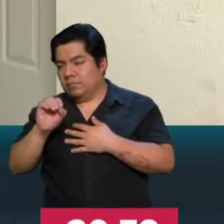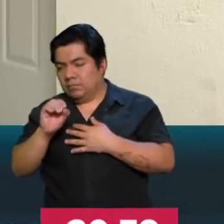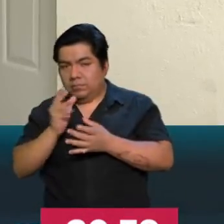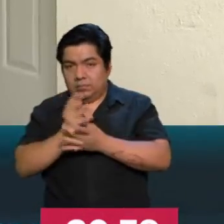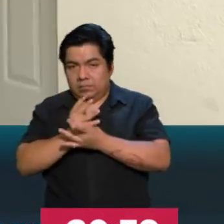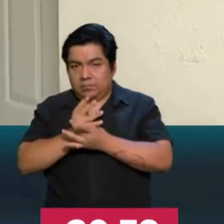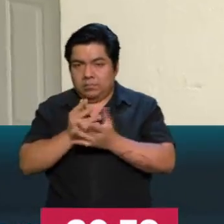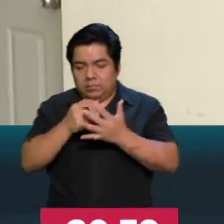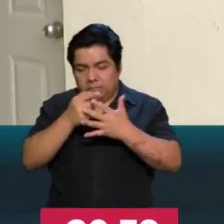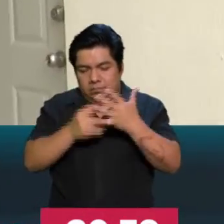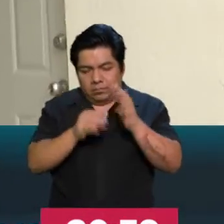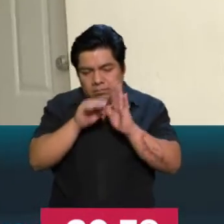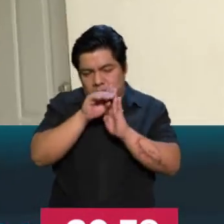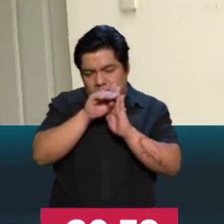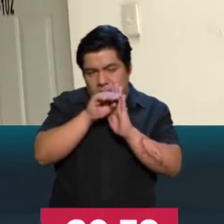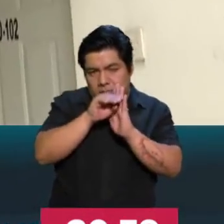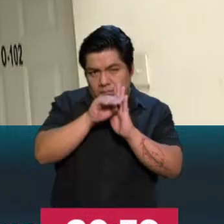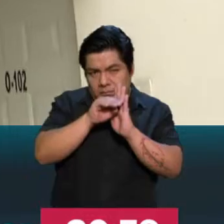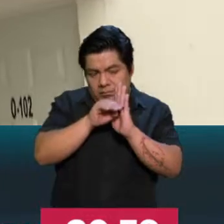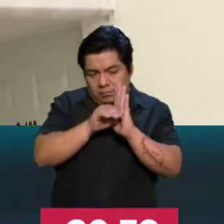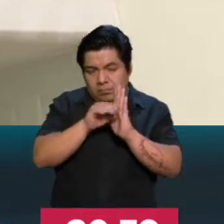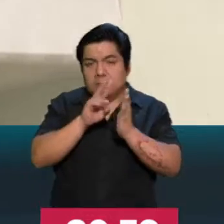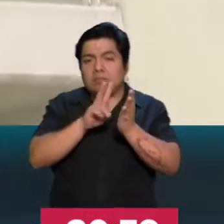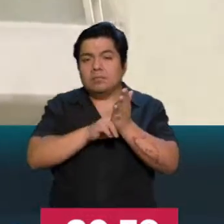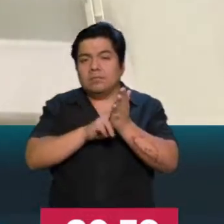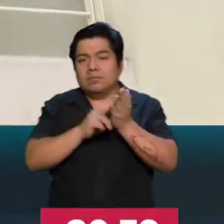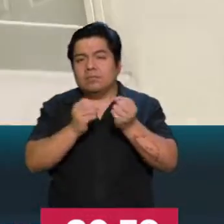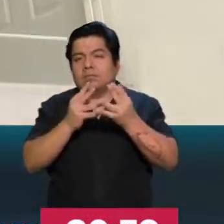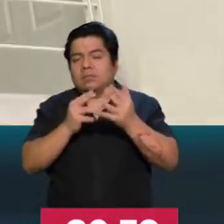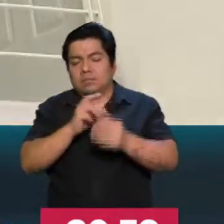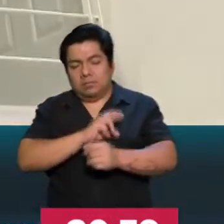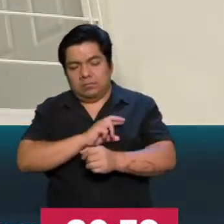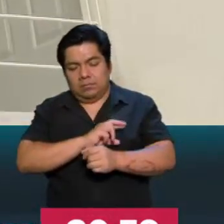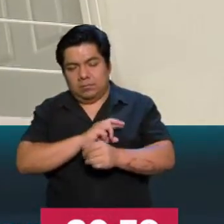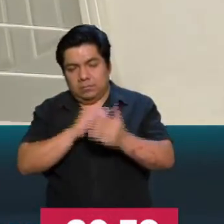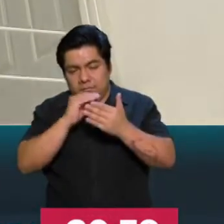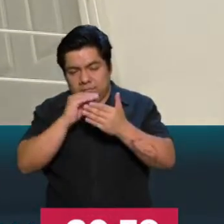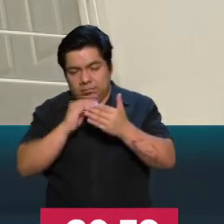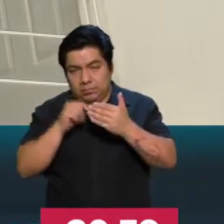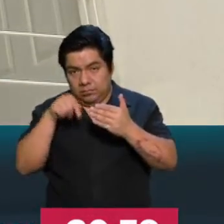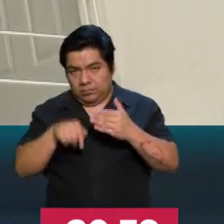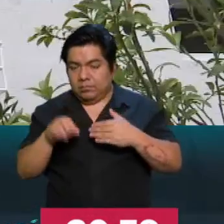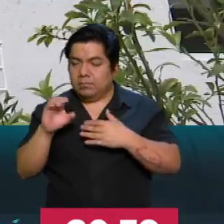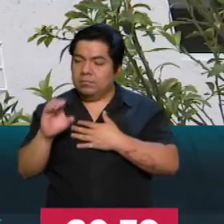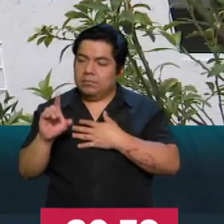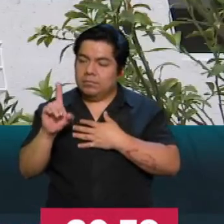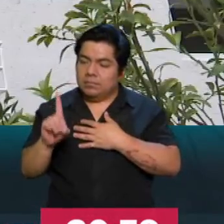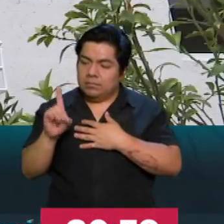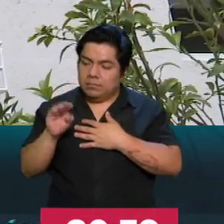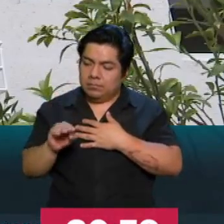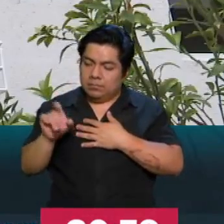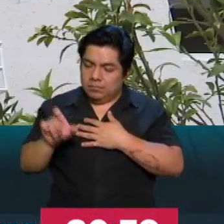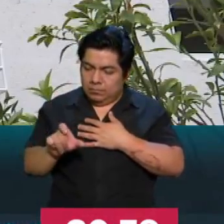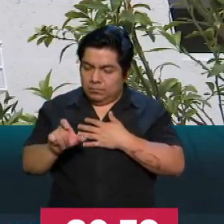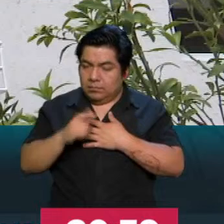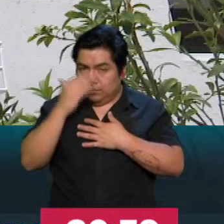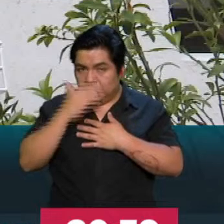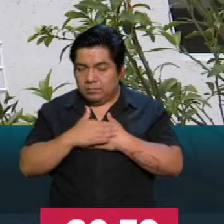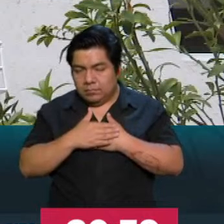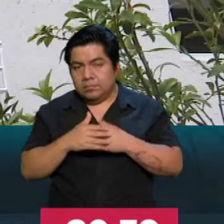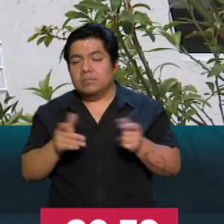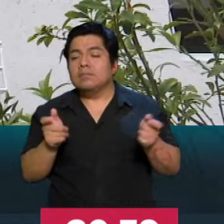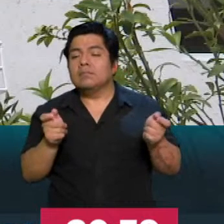el índice de precios de alquiler para la Ciudad de México, el cual será